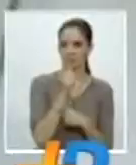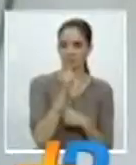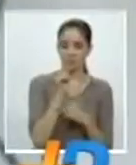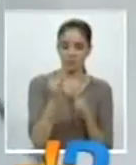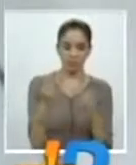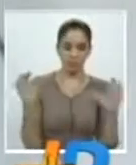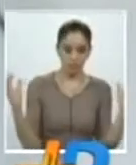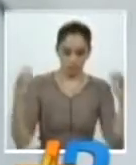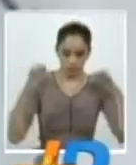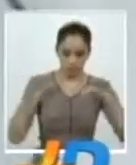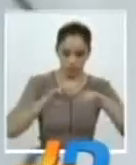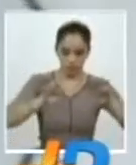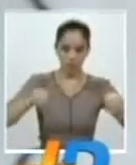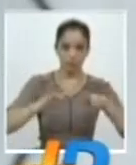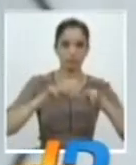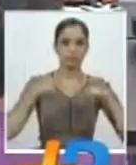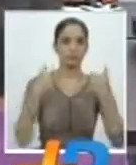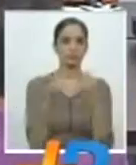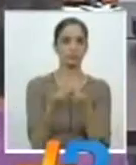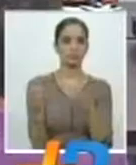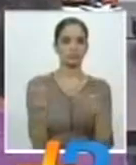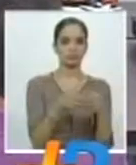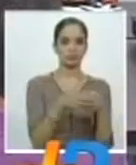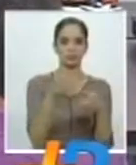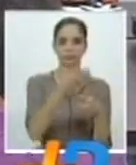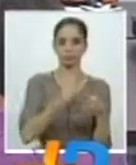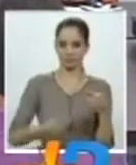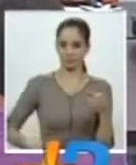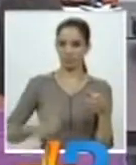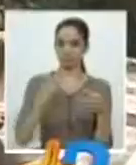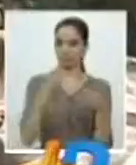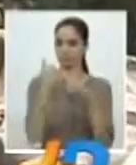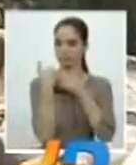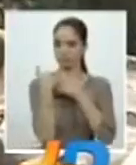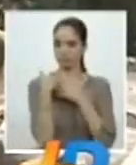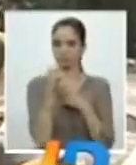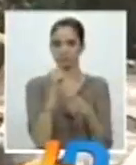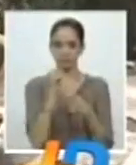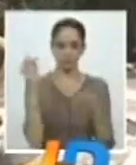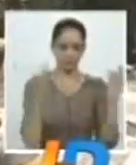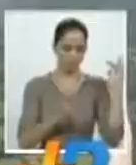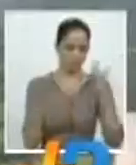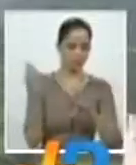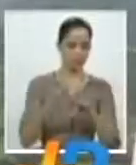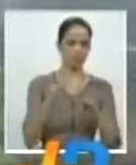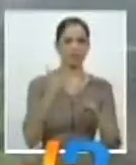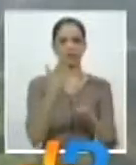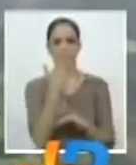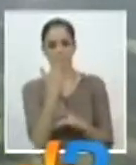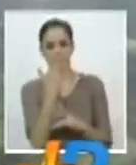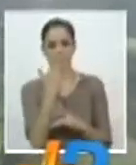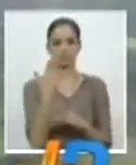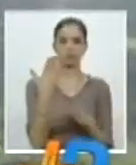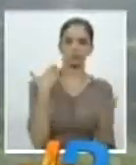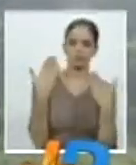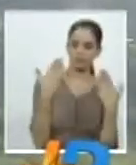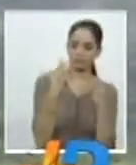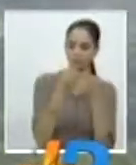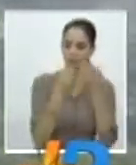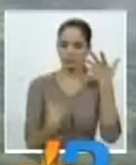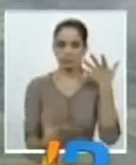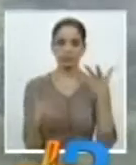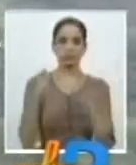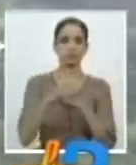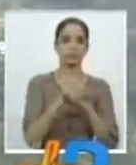encuentro presidido por el gerente encargado de Vallecaucana de Aguas, participaron campesinos e indígenas asentados en el páramo de Las Tinajas,